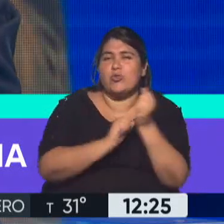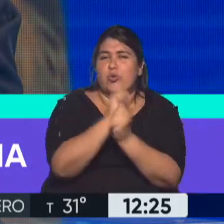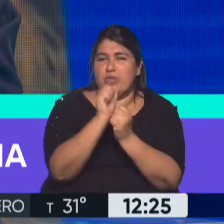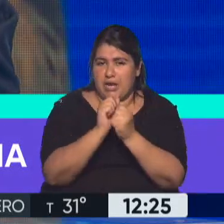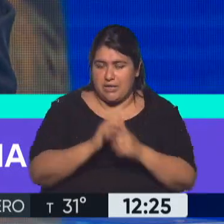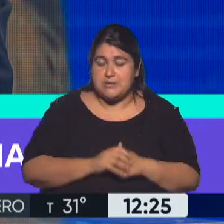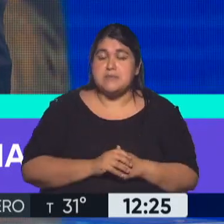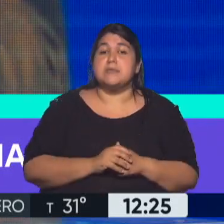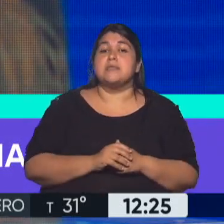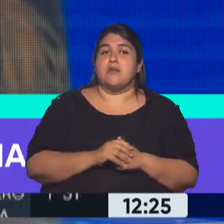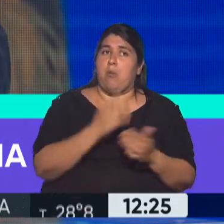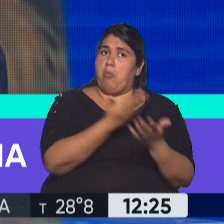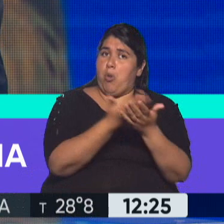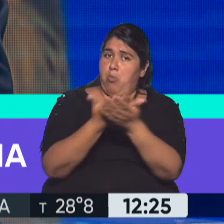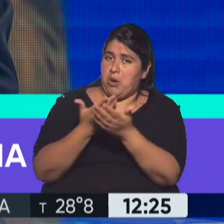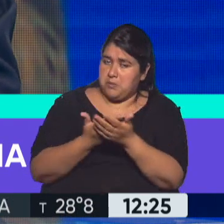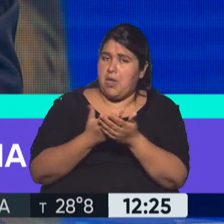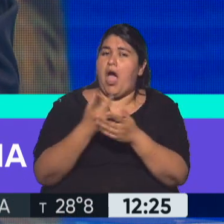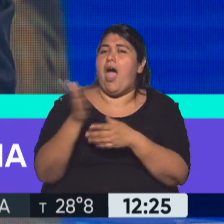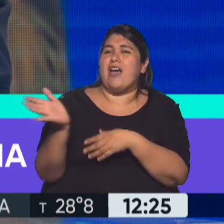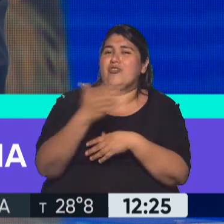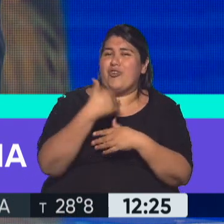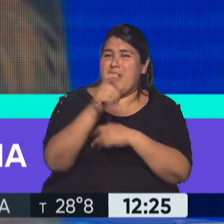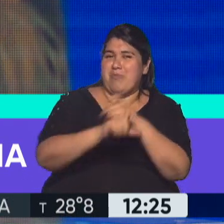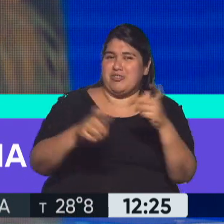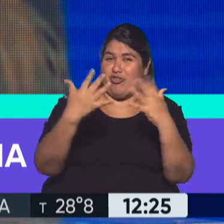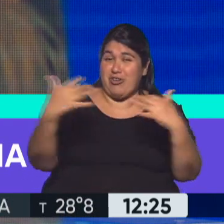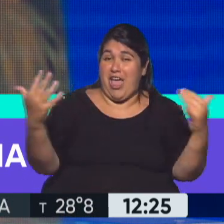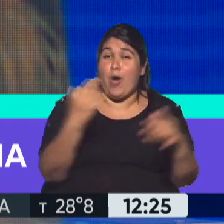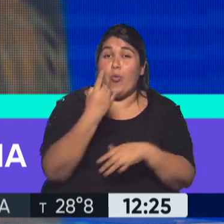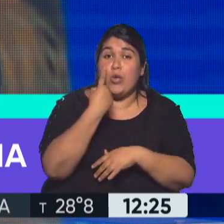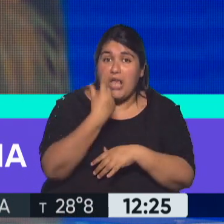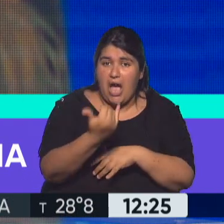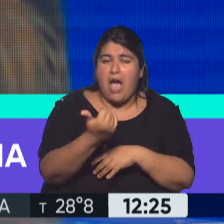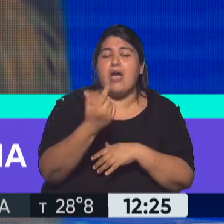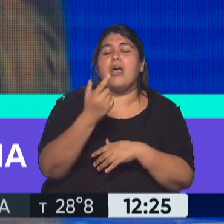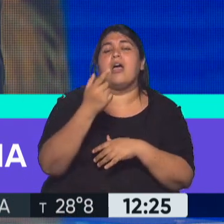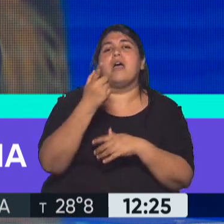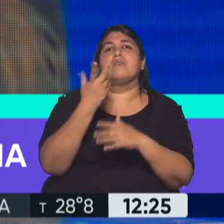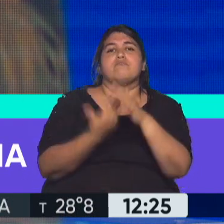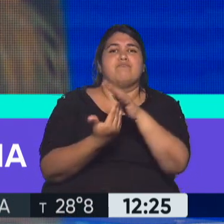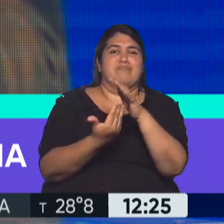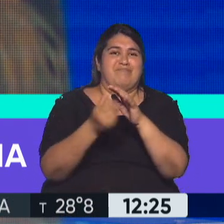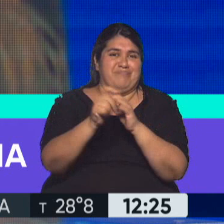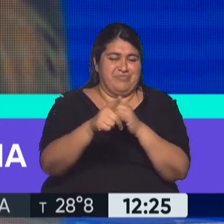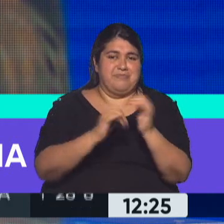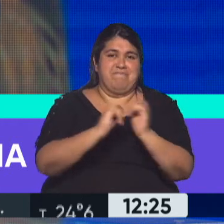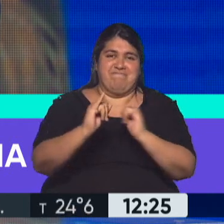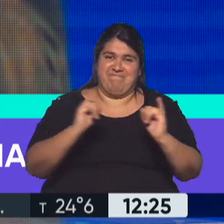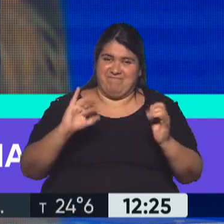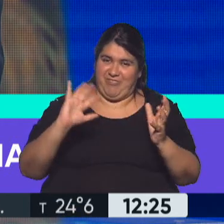concreta a todas las autoridades de la Unión Industrial, donde seguramente el perfil que mantienen algunos de